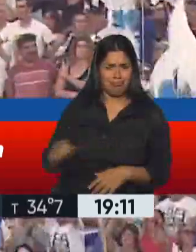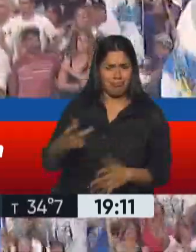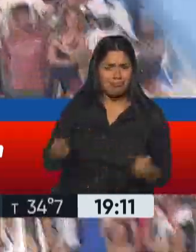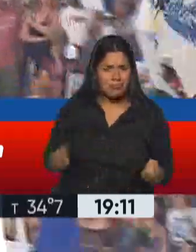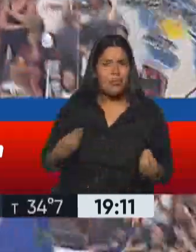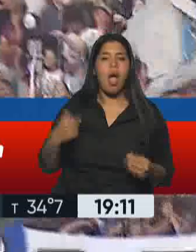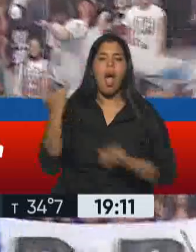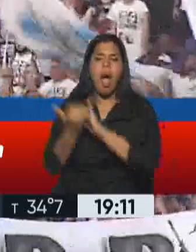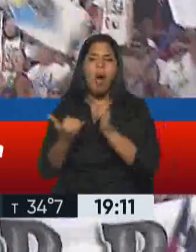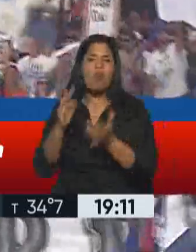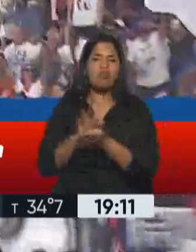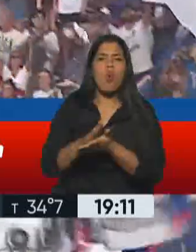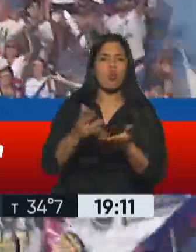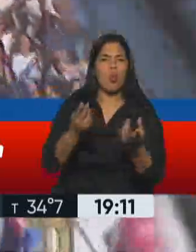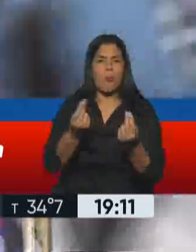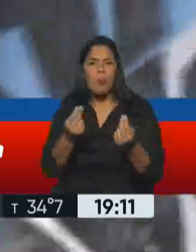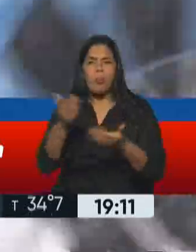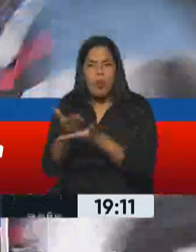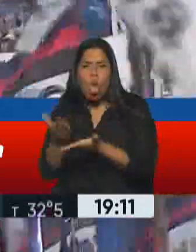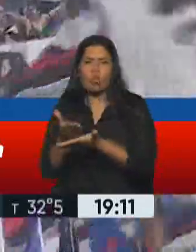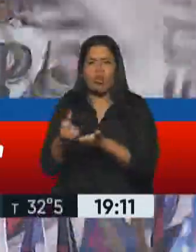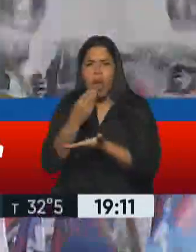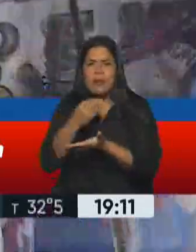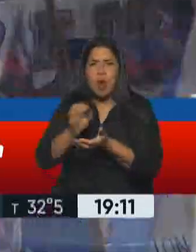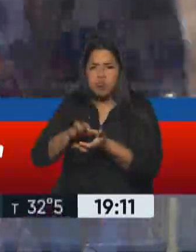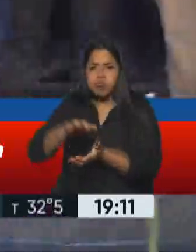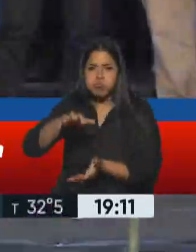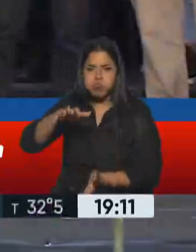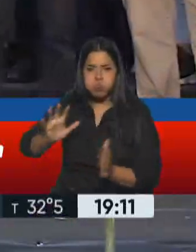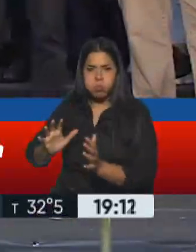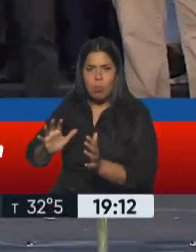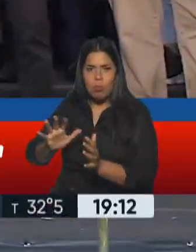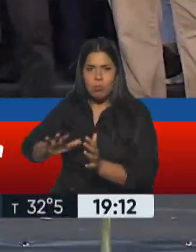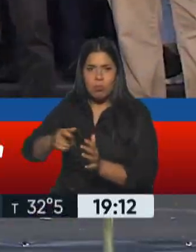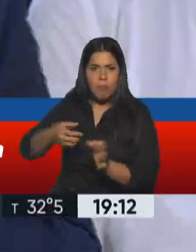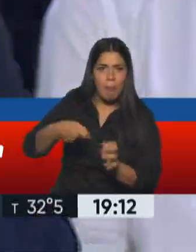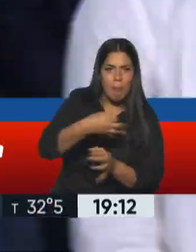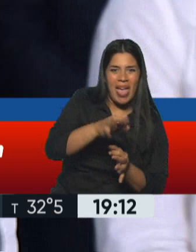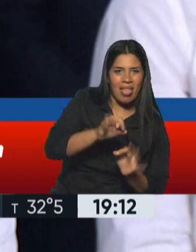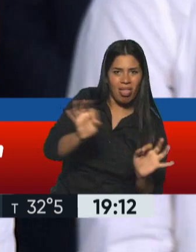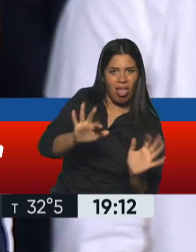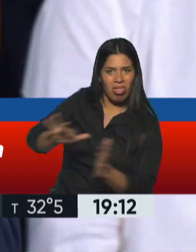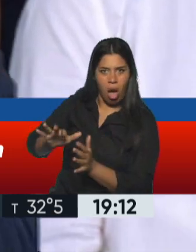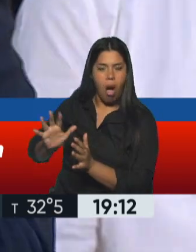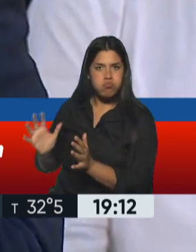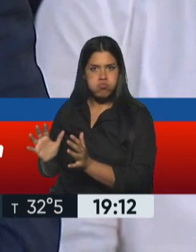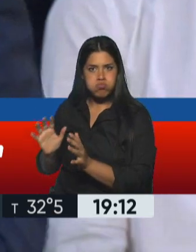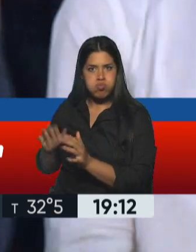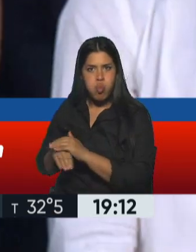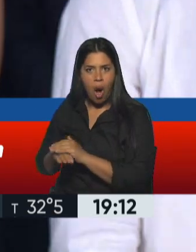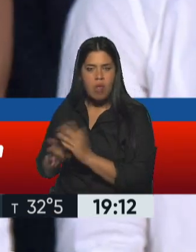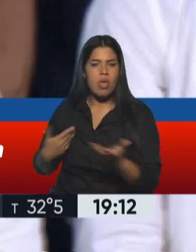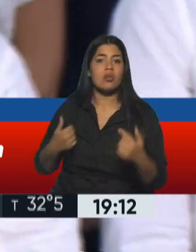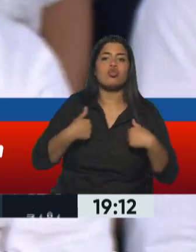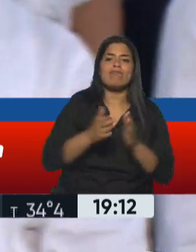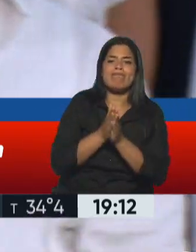de la concentración de la producción de alimentos. Yo les pido que en noviembre vayamos con toda la fuerza